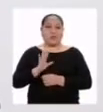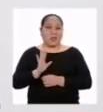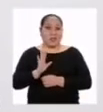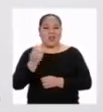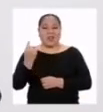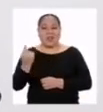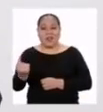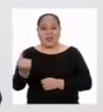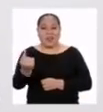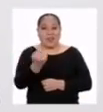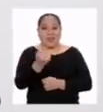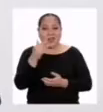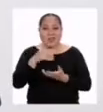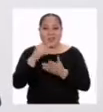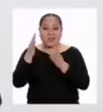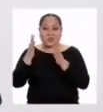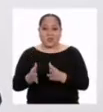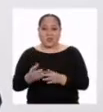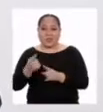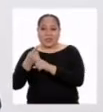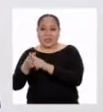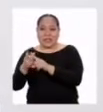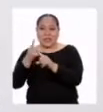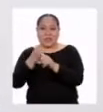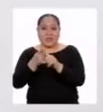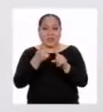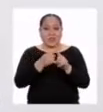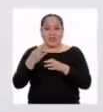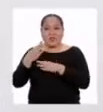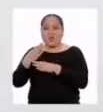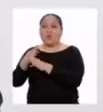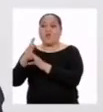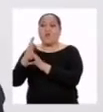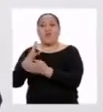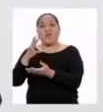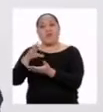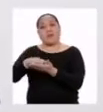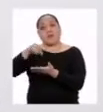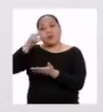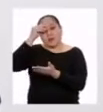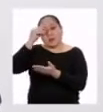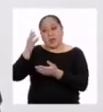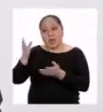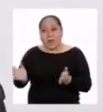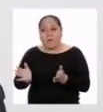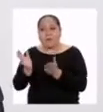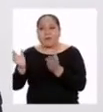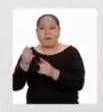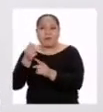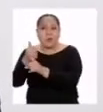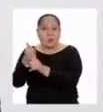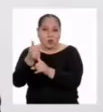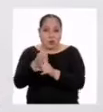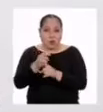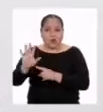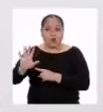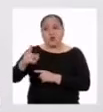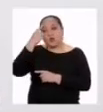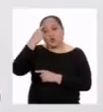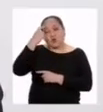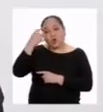cada estudiante es un mundo, con sus formas de aprender, motivaciones,